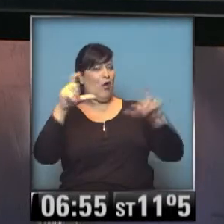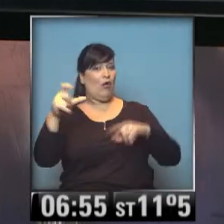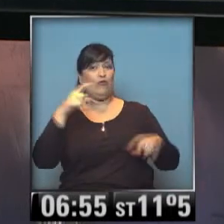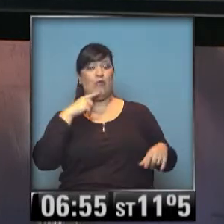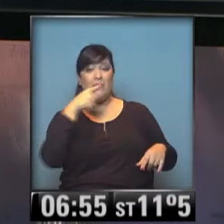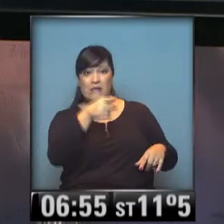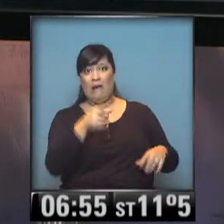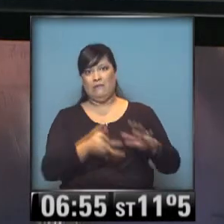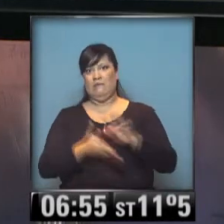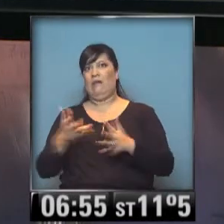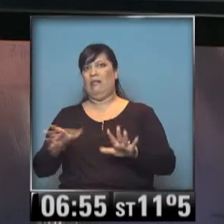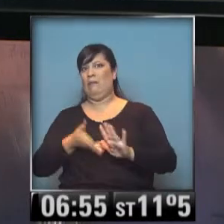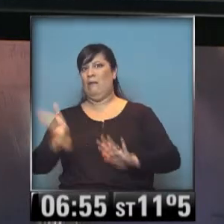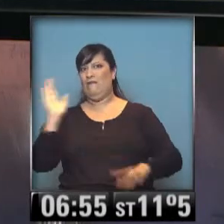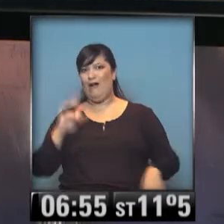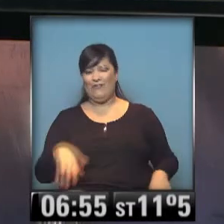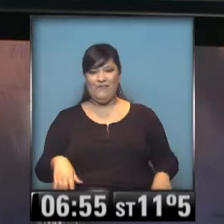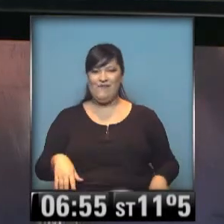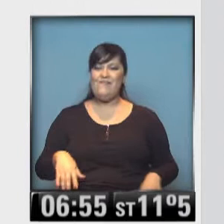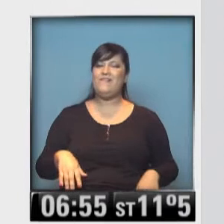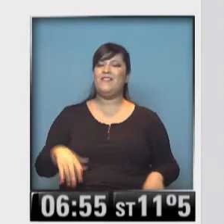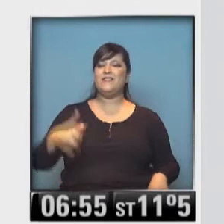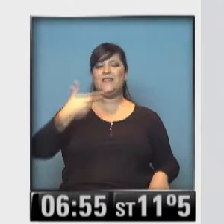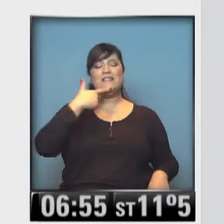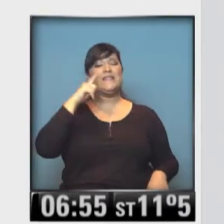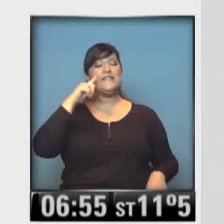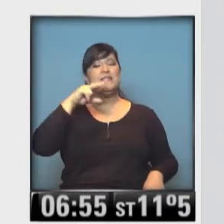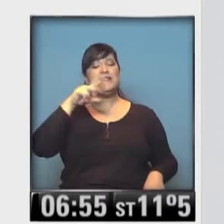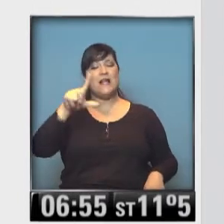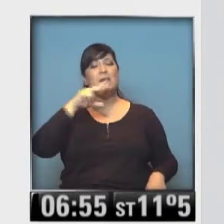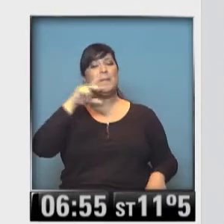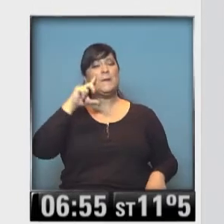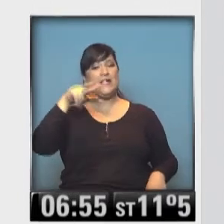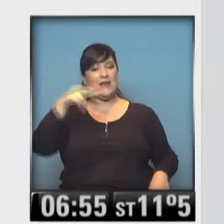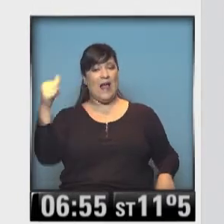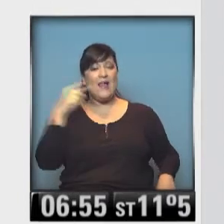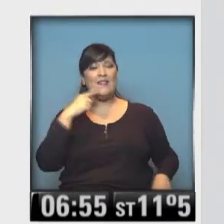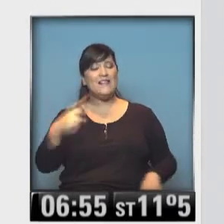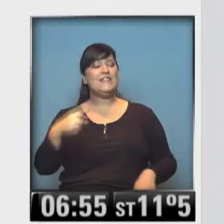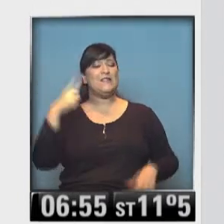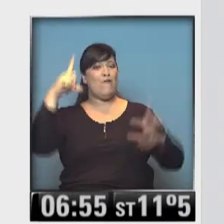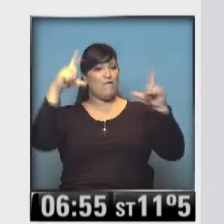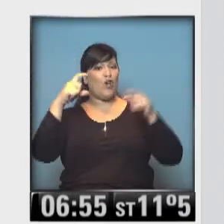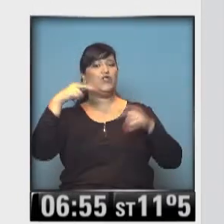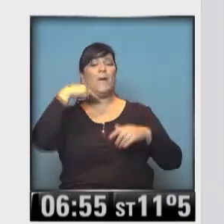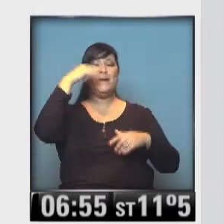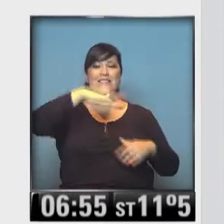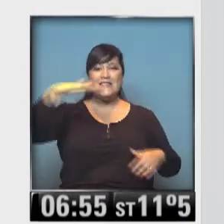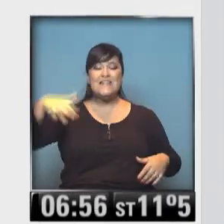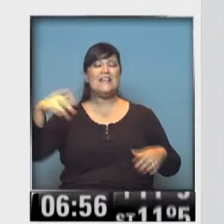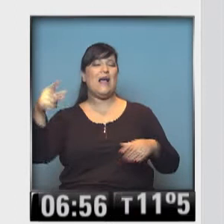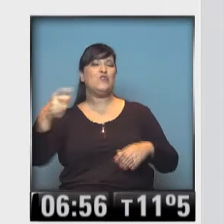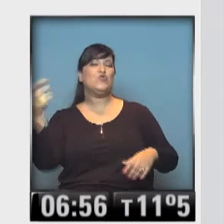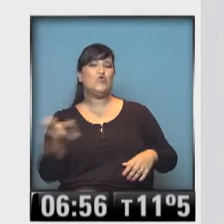otro lado. Mete miedo, mete miedo. Silvina Elena Casadei dice, estas fotos son mis hijas y mi yerno para